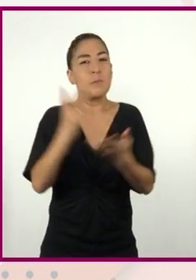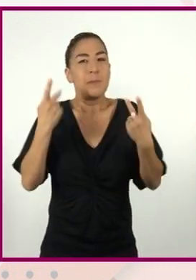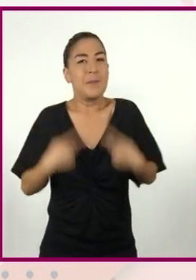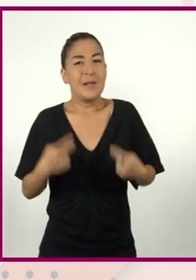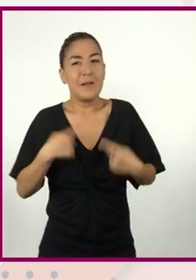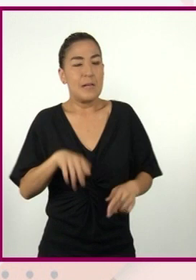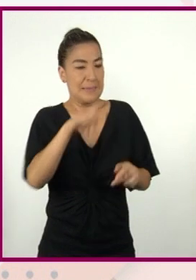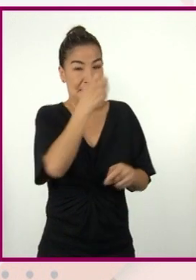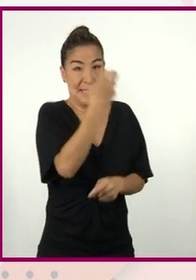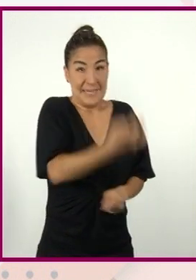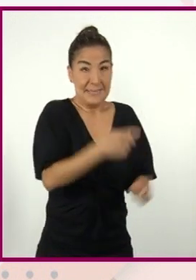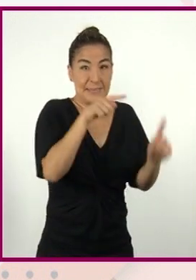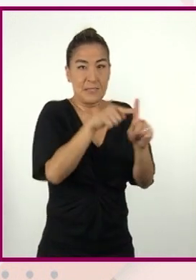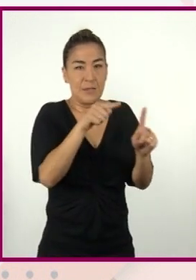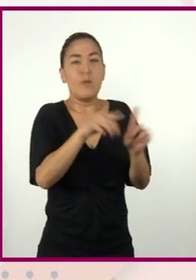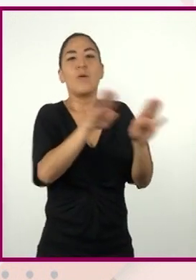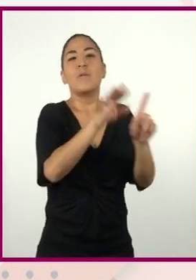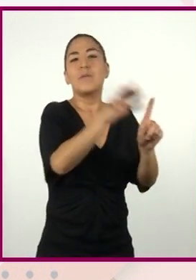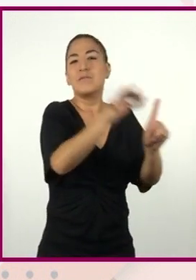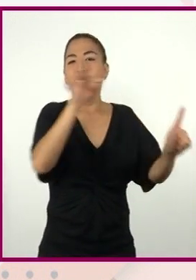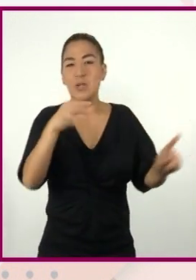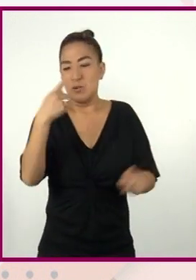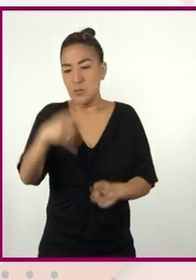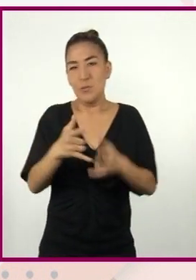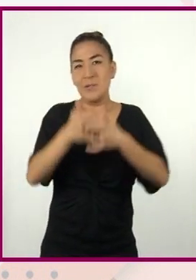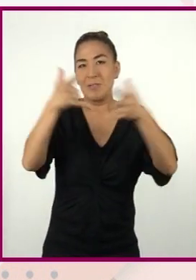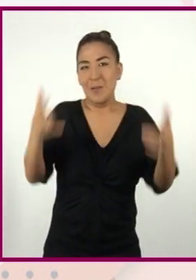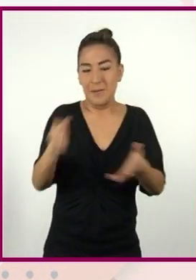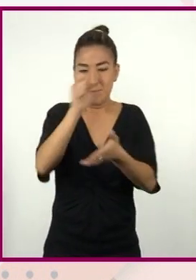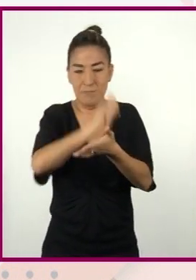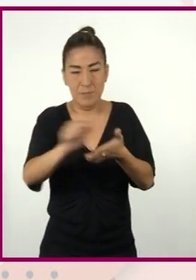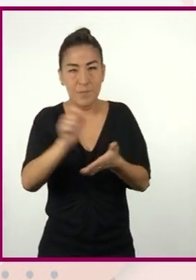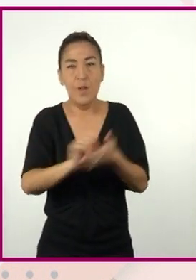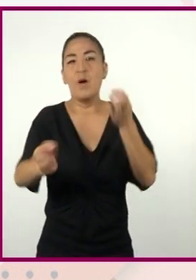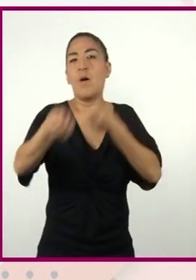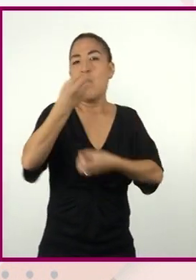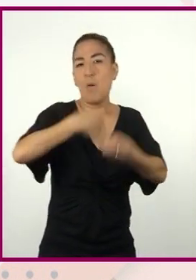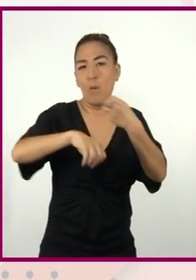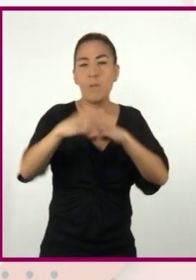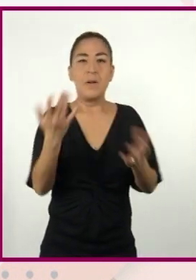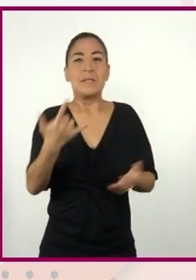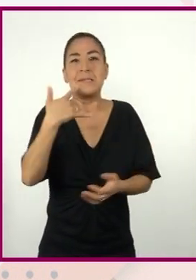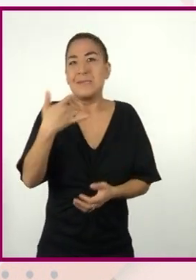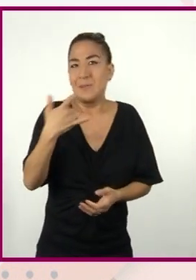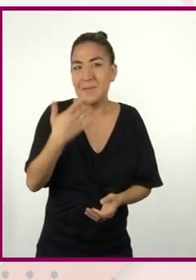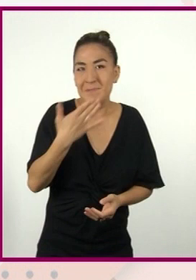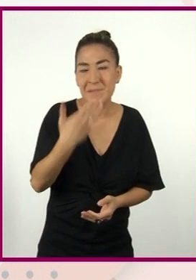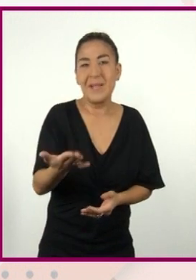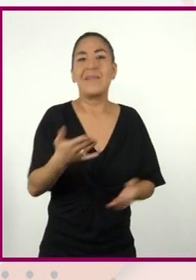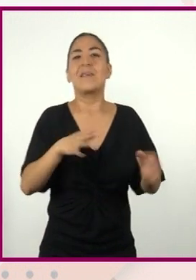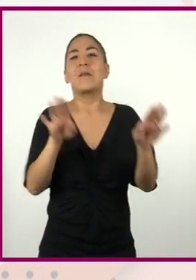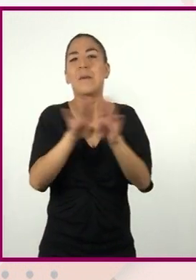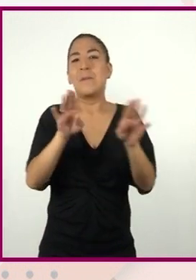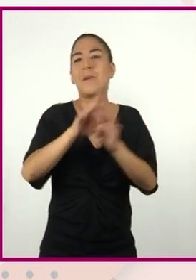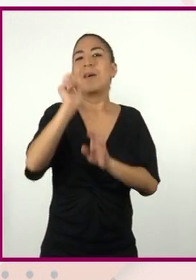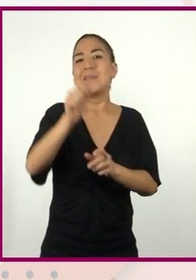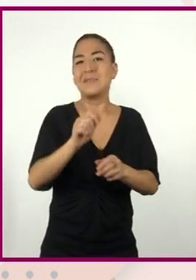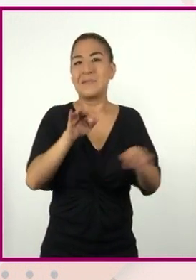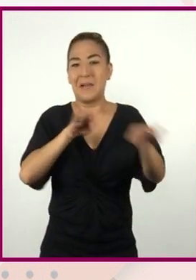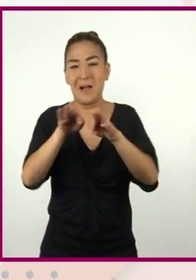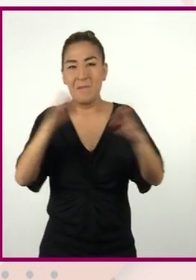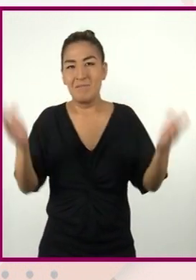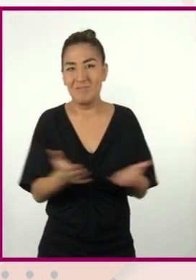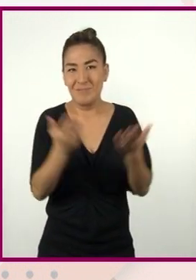se retomarán aspectos de su vida personal, su obra, logros, influencias,